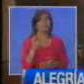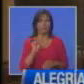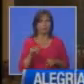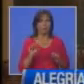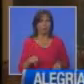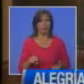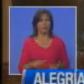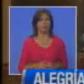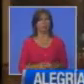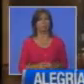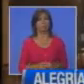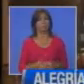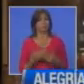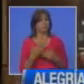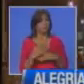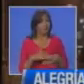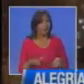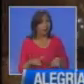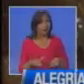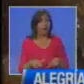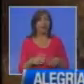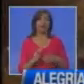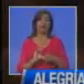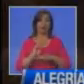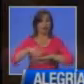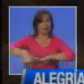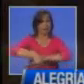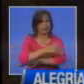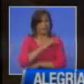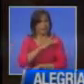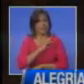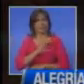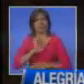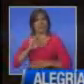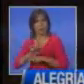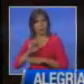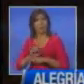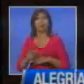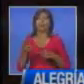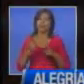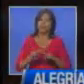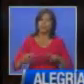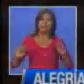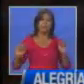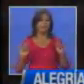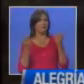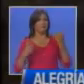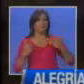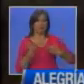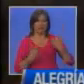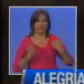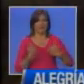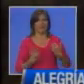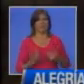Tras este festejo, en las calles de Santiago, Chile y Ecuador sellaron así su pasaporte a Brasil.